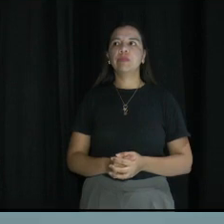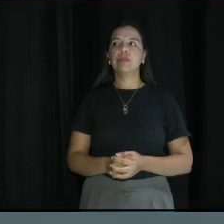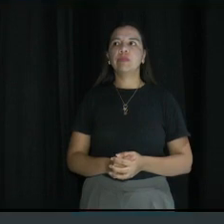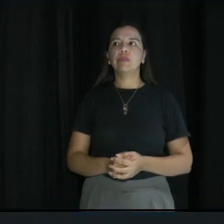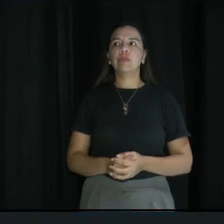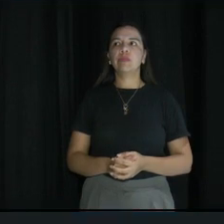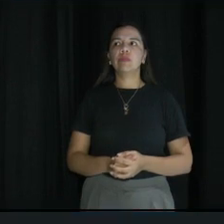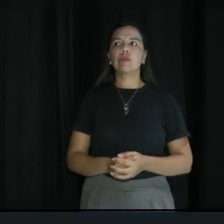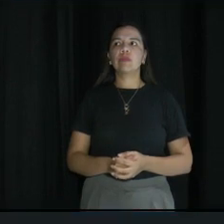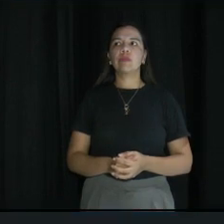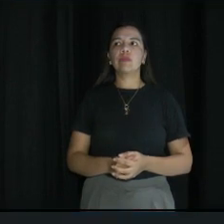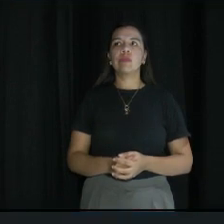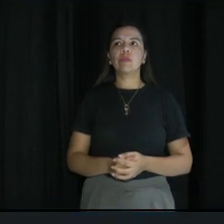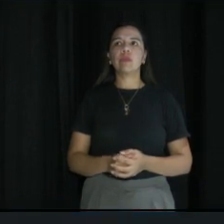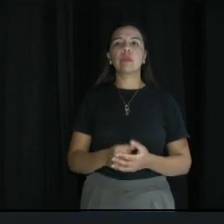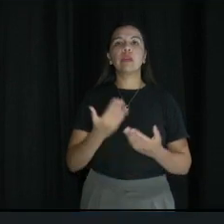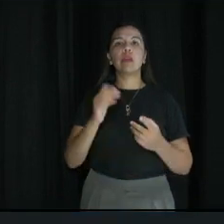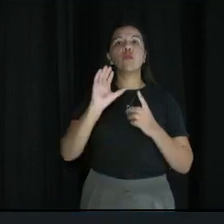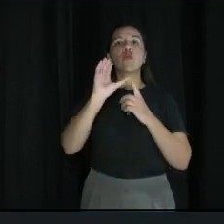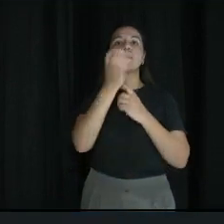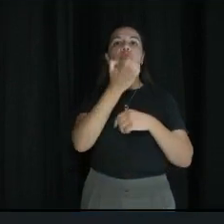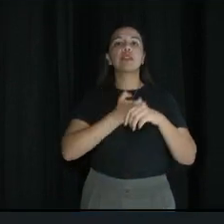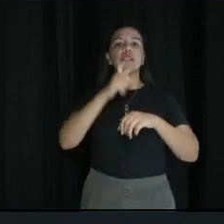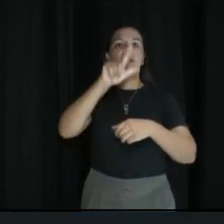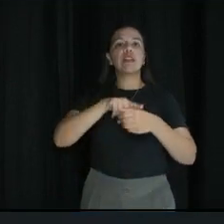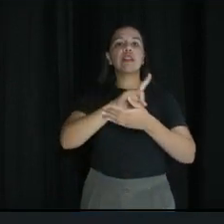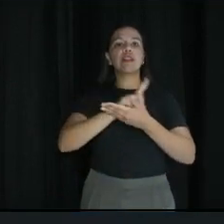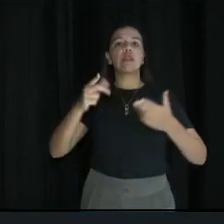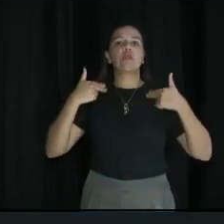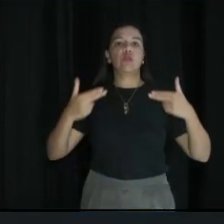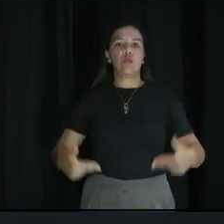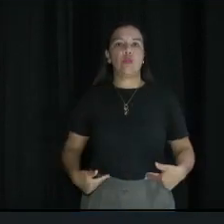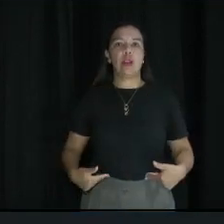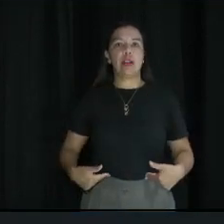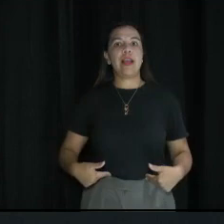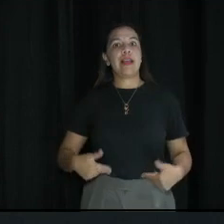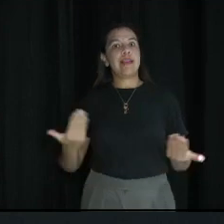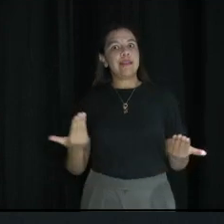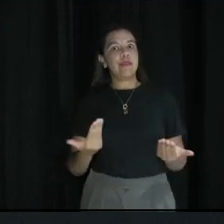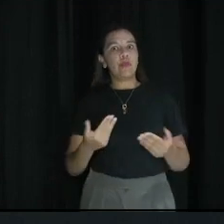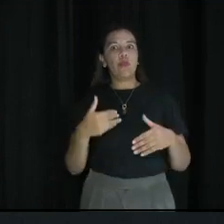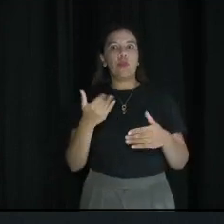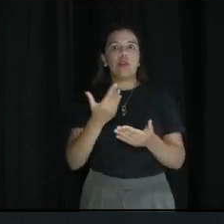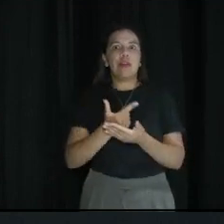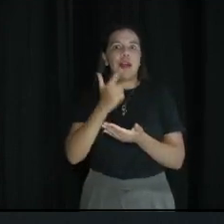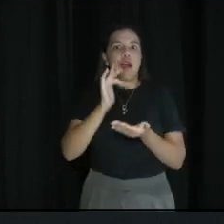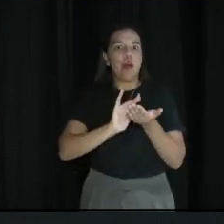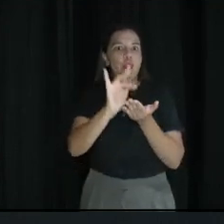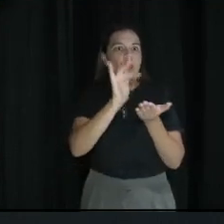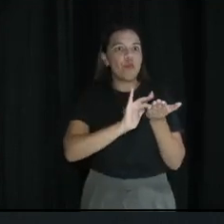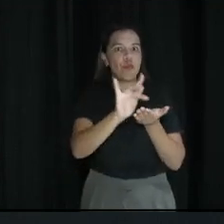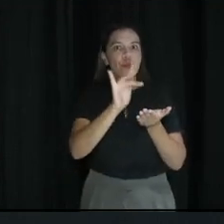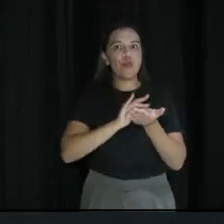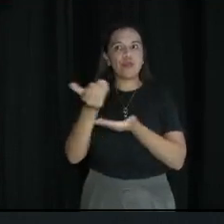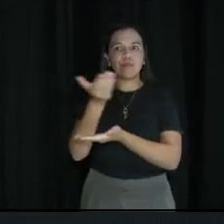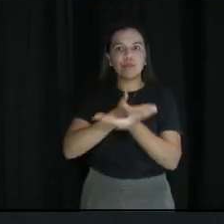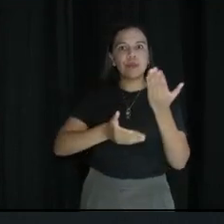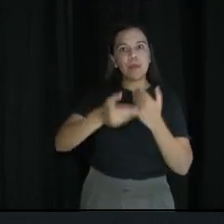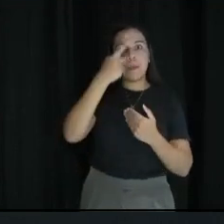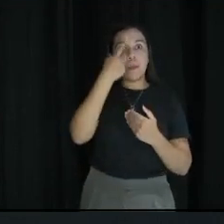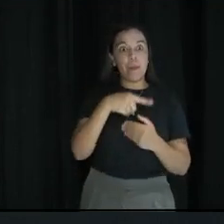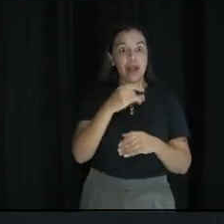Y a la Comisión Estatal de los Derechos Humanos, quien nos hace favor y colabora con nosotros para que